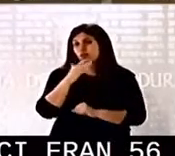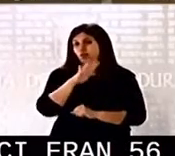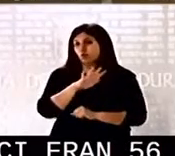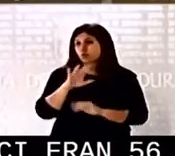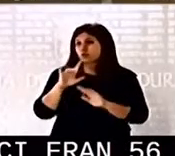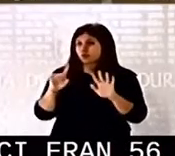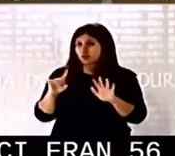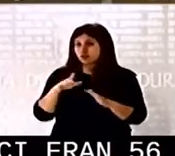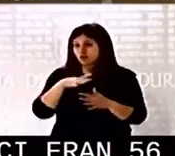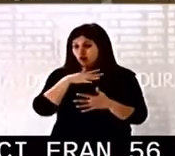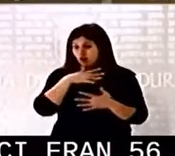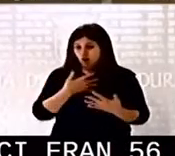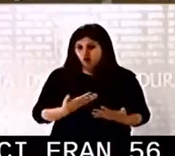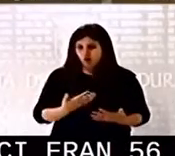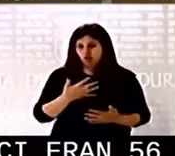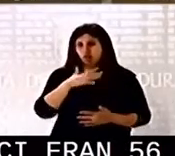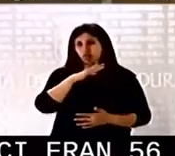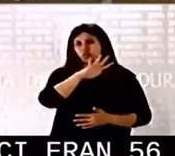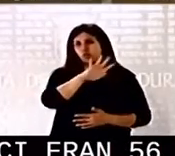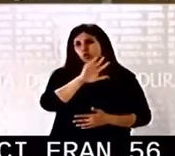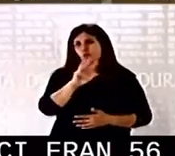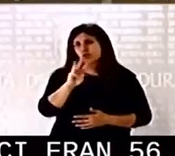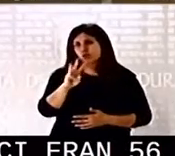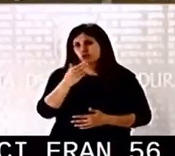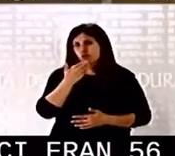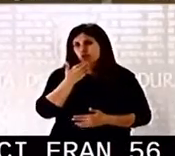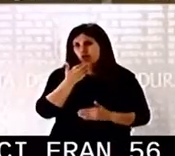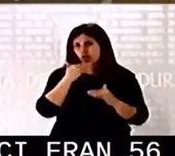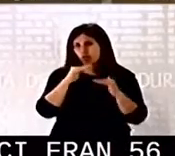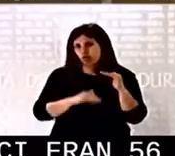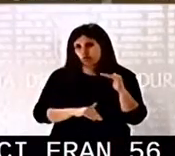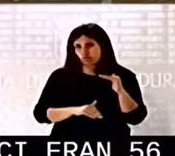hoy es de 53 años.